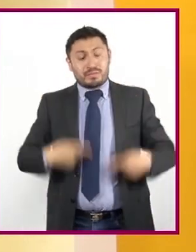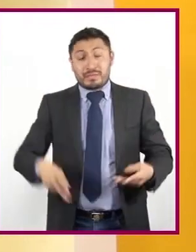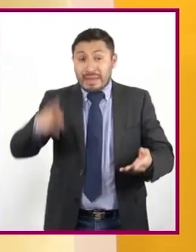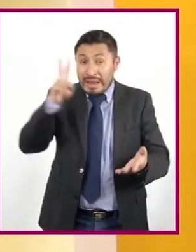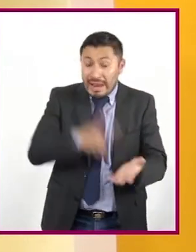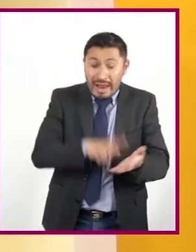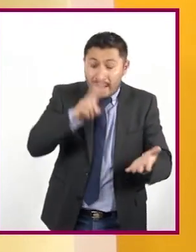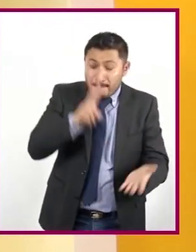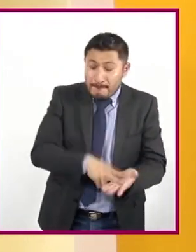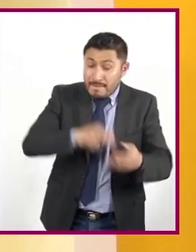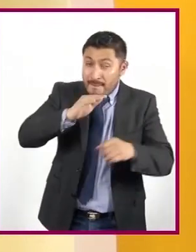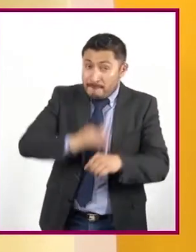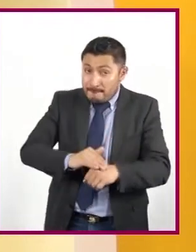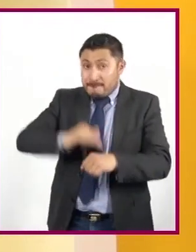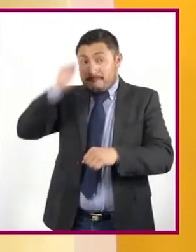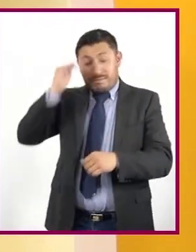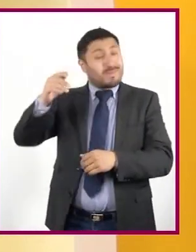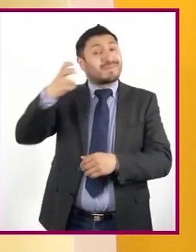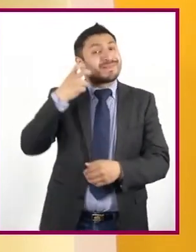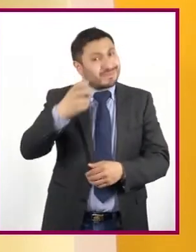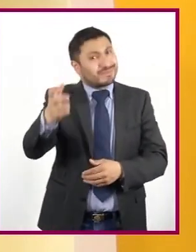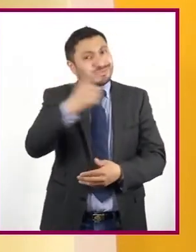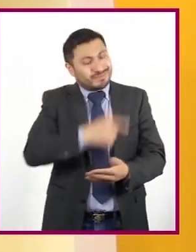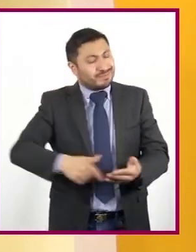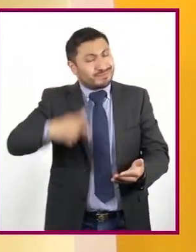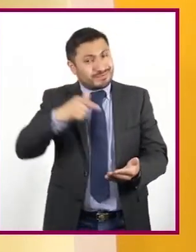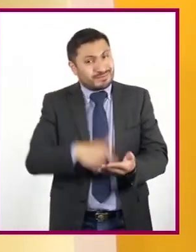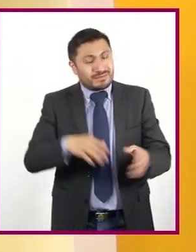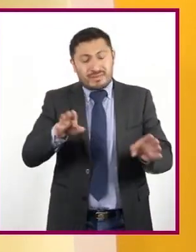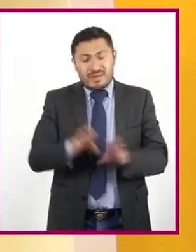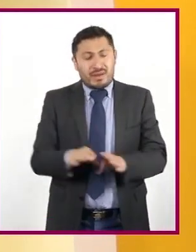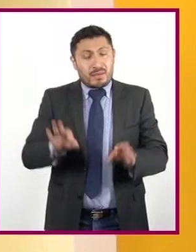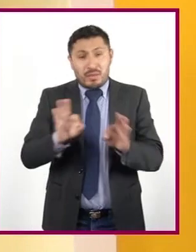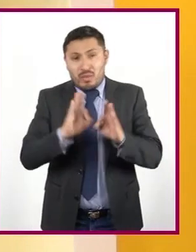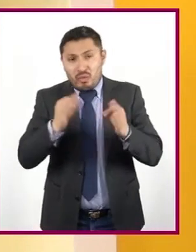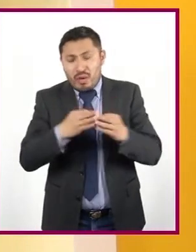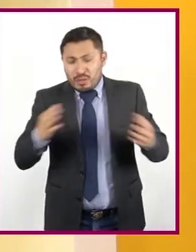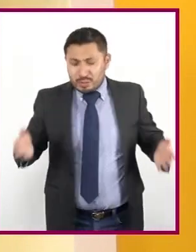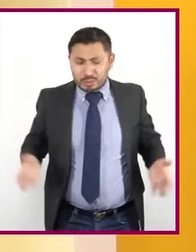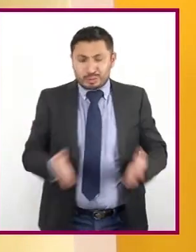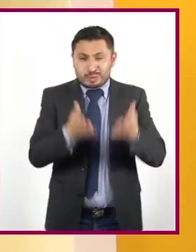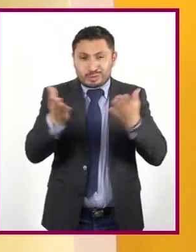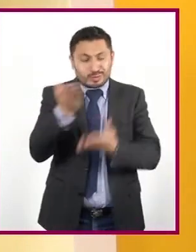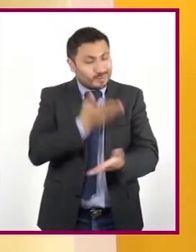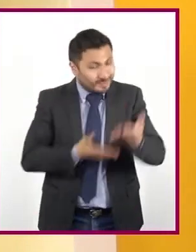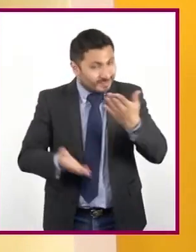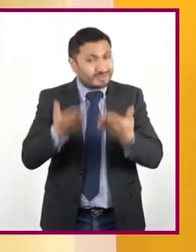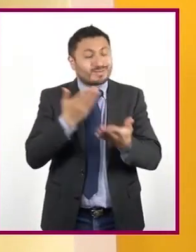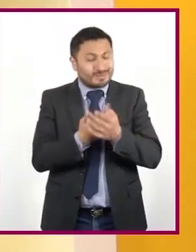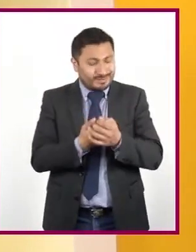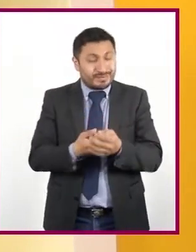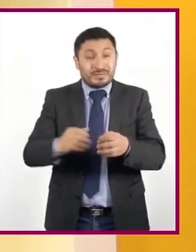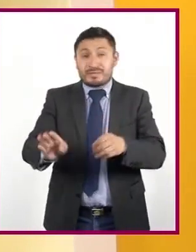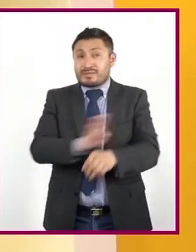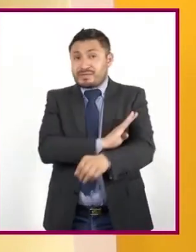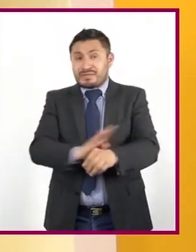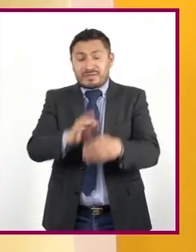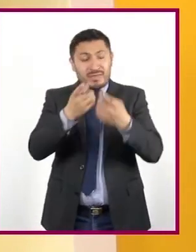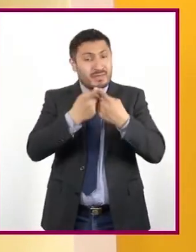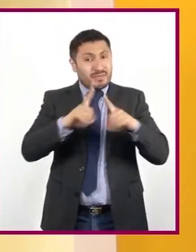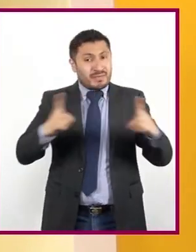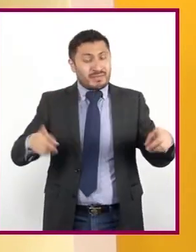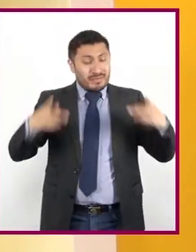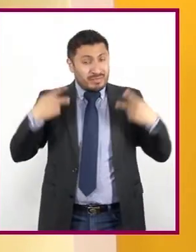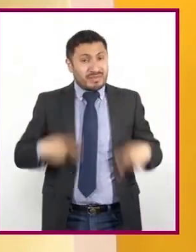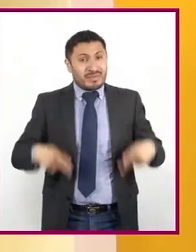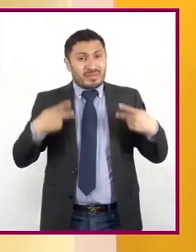valorada. En estos espacios se pueden dar dinámicas de enriquecimiento y convivencia que favorecen el desarrollo de